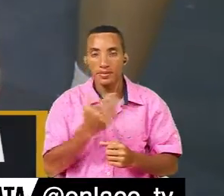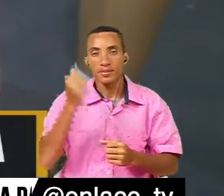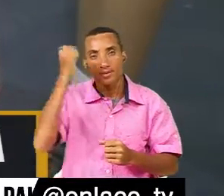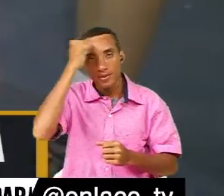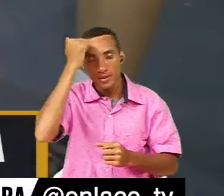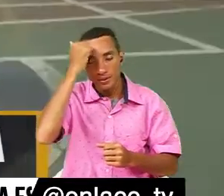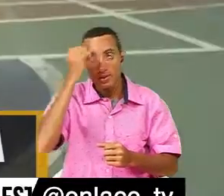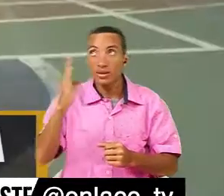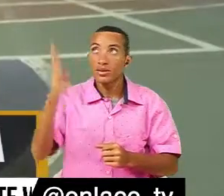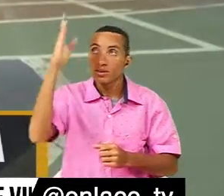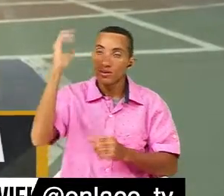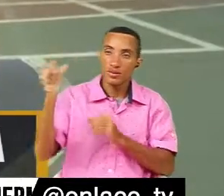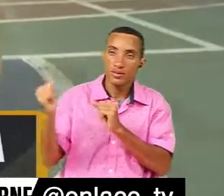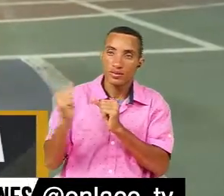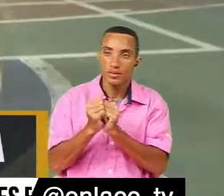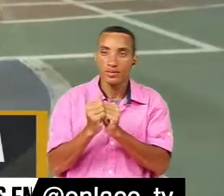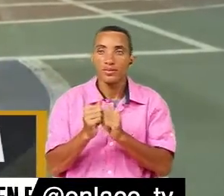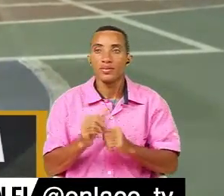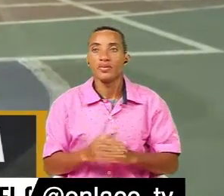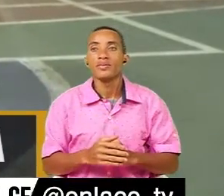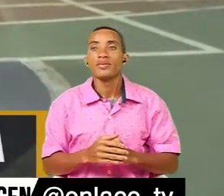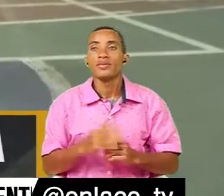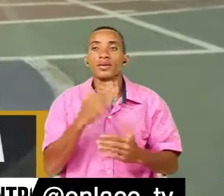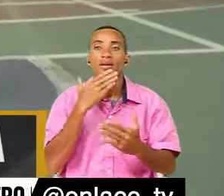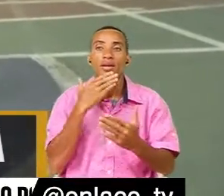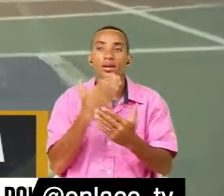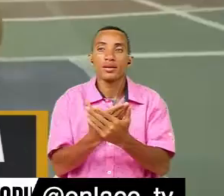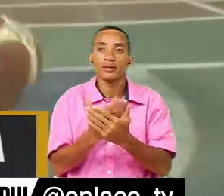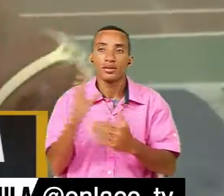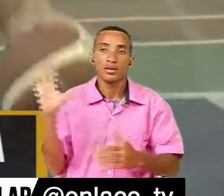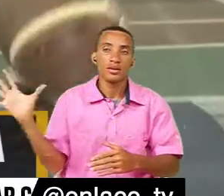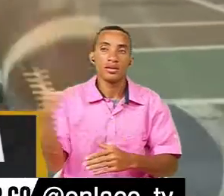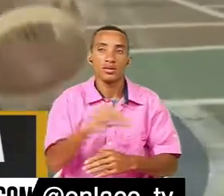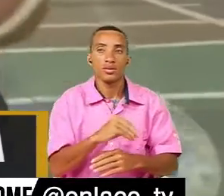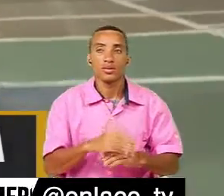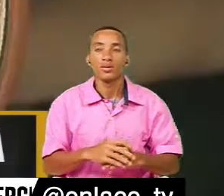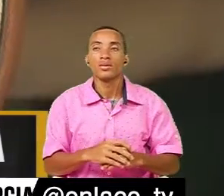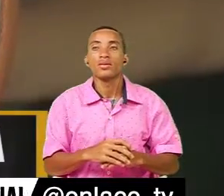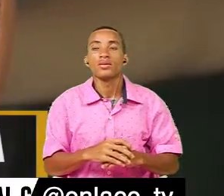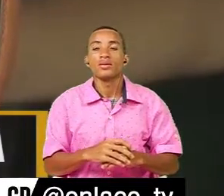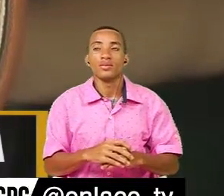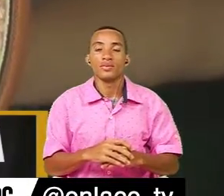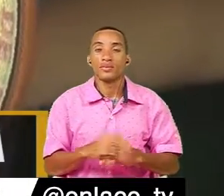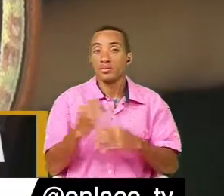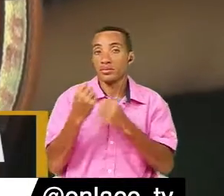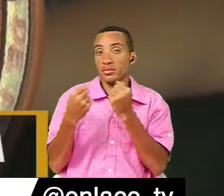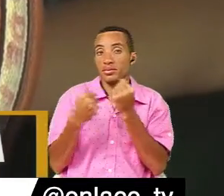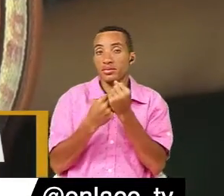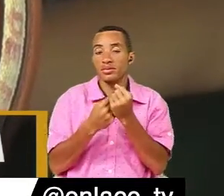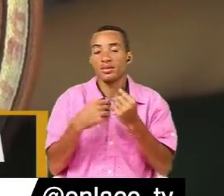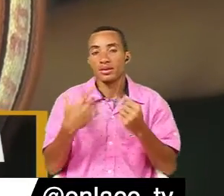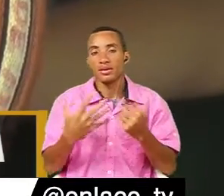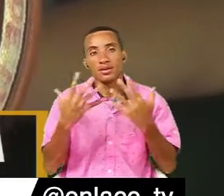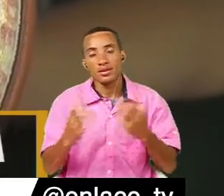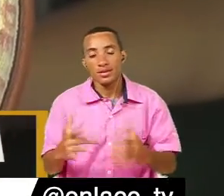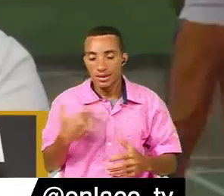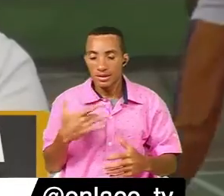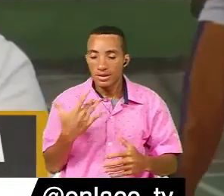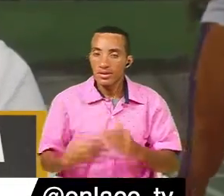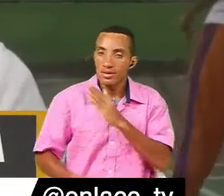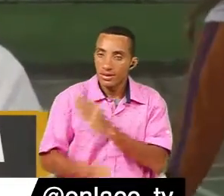con nosotros y pues darle gracias a todos por nuestro apoyo y todo y pues tenemos muchas ganas de seguir